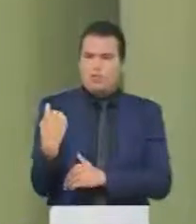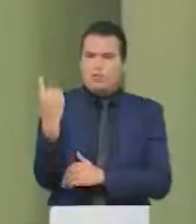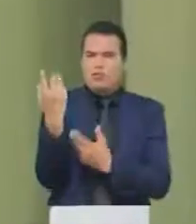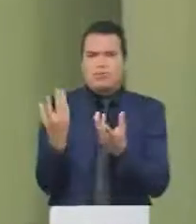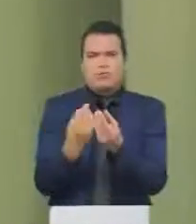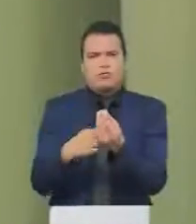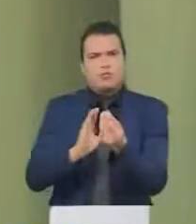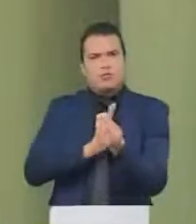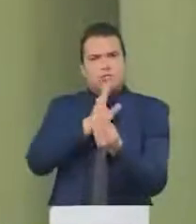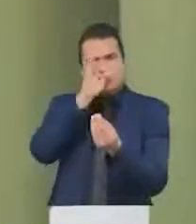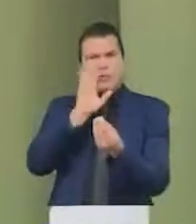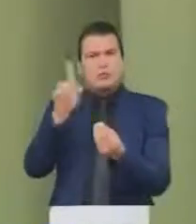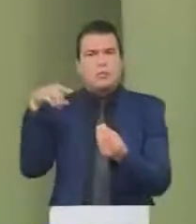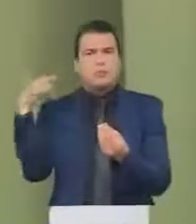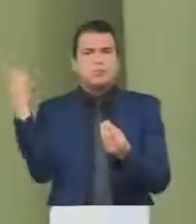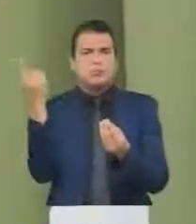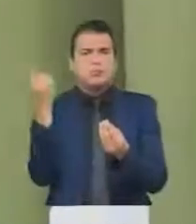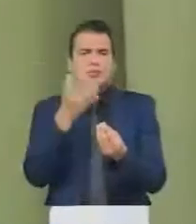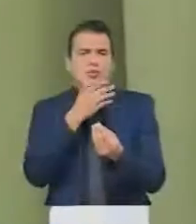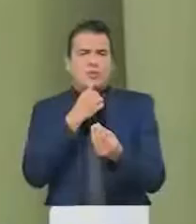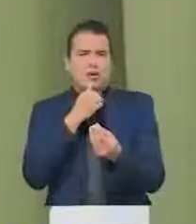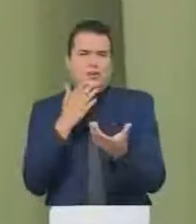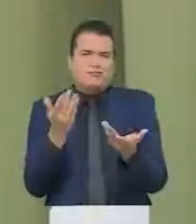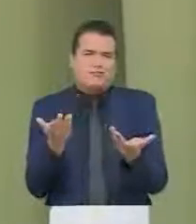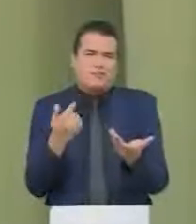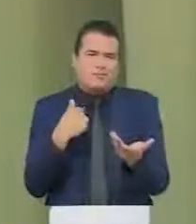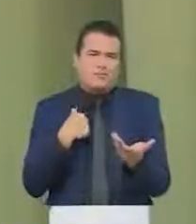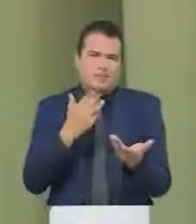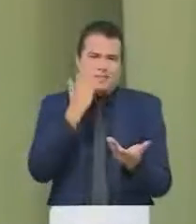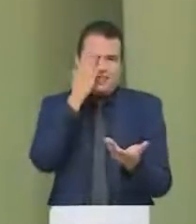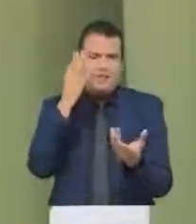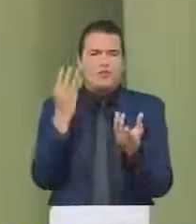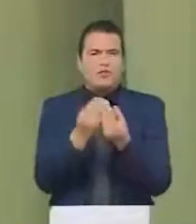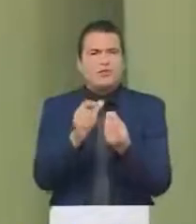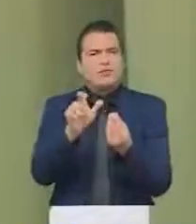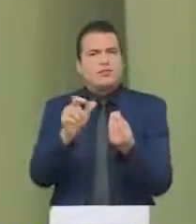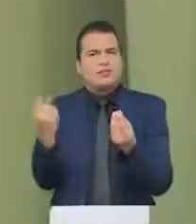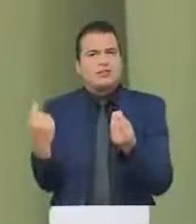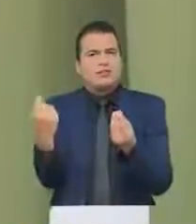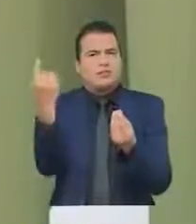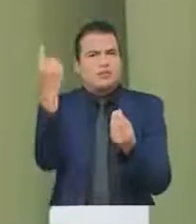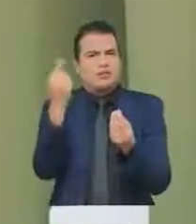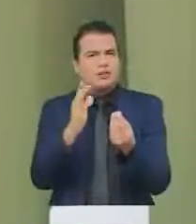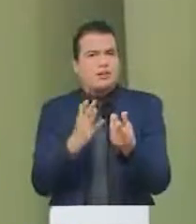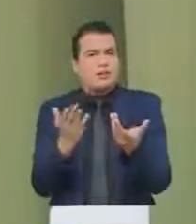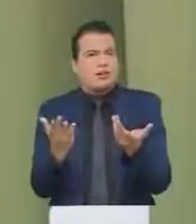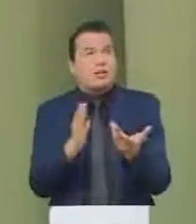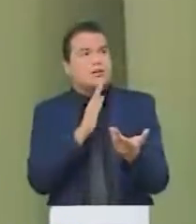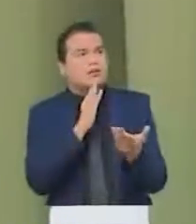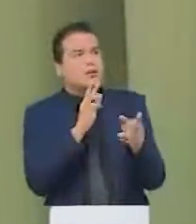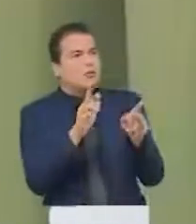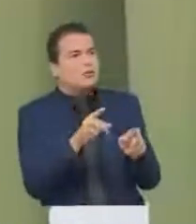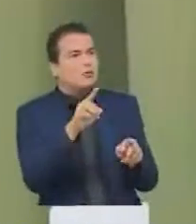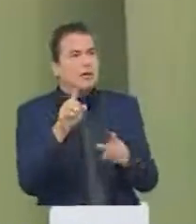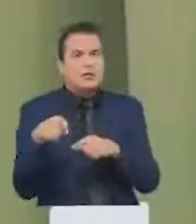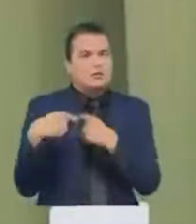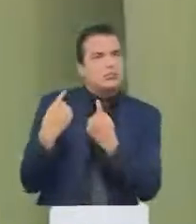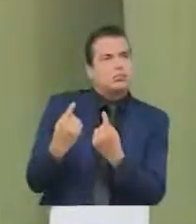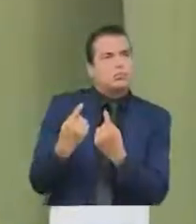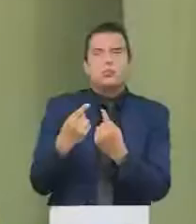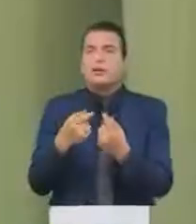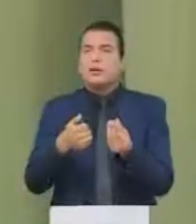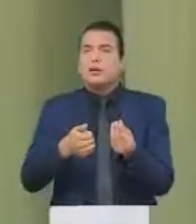político tradicional porque un político tradicional no me invita porque un político tradicional busca apellidos busca